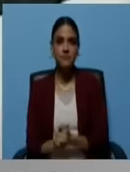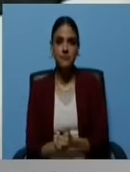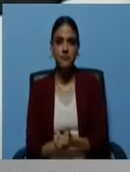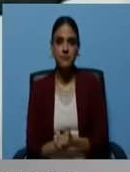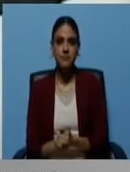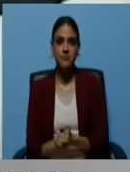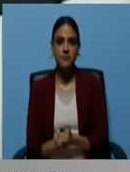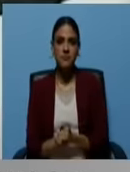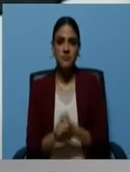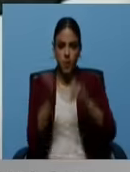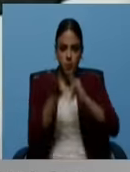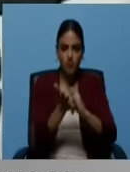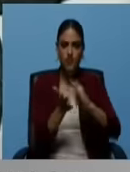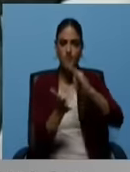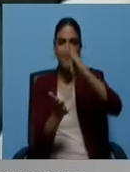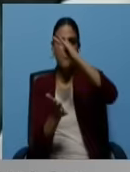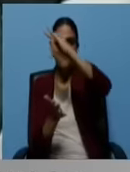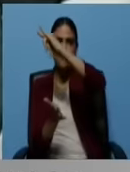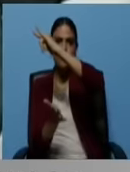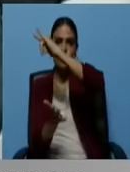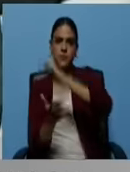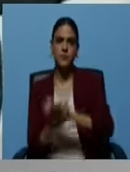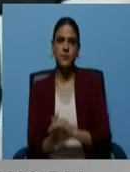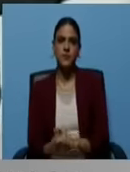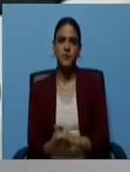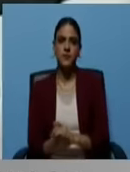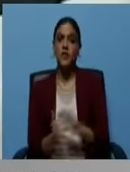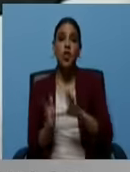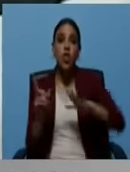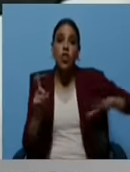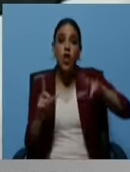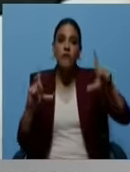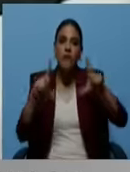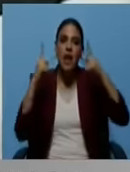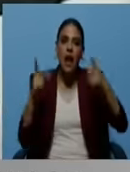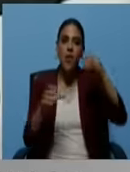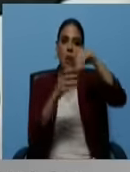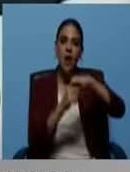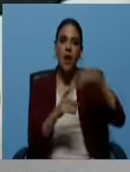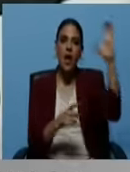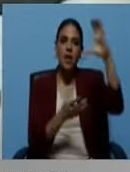en la pista del aeropuerto de Maiquetía, aquí en Caracas.